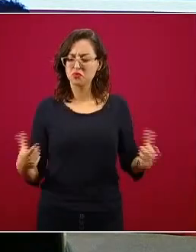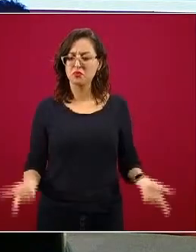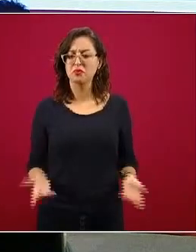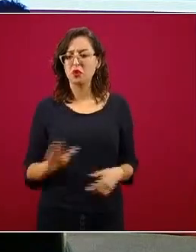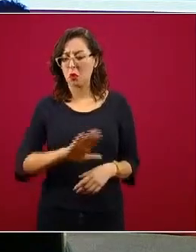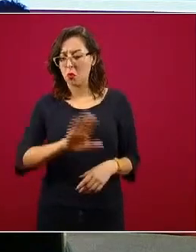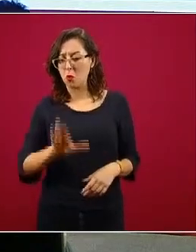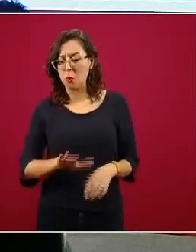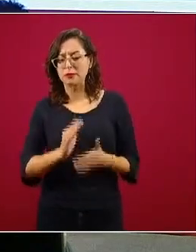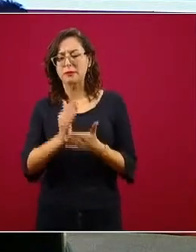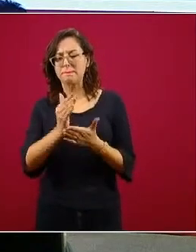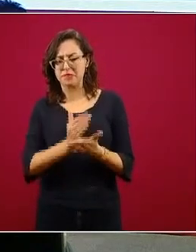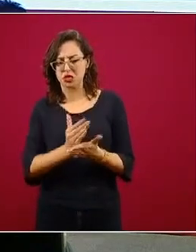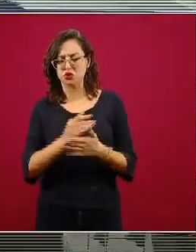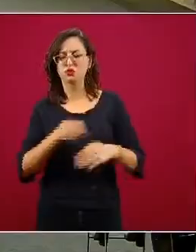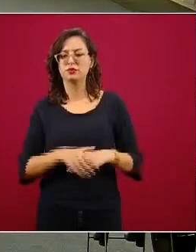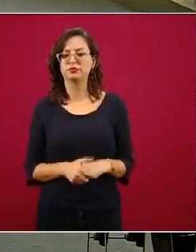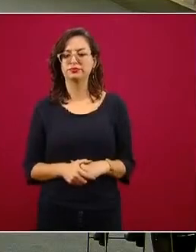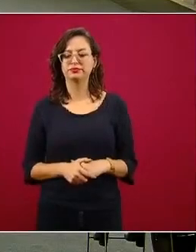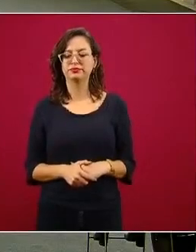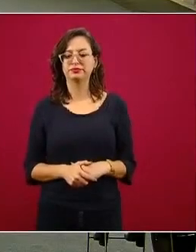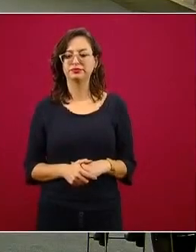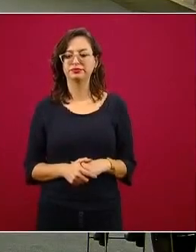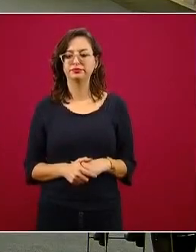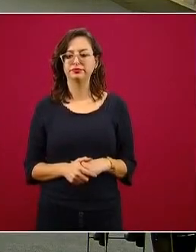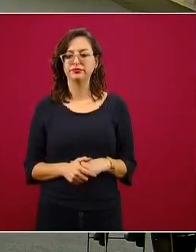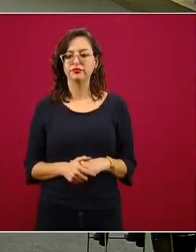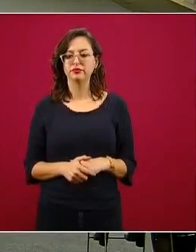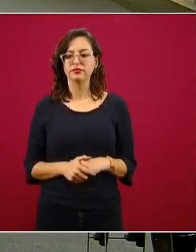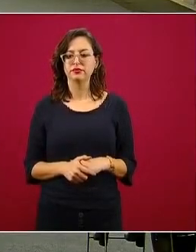leve descenso de la mortalidad. Veamos.